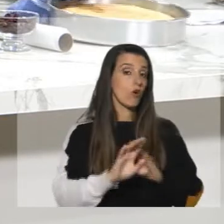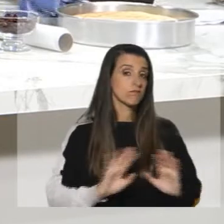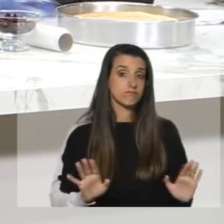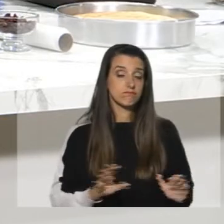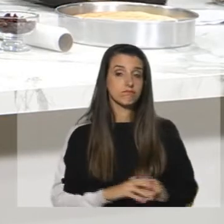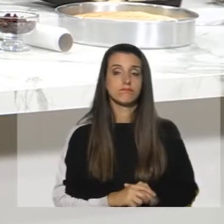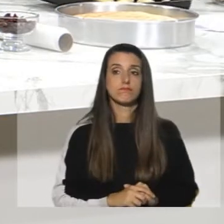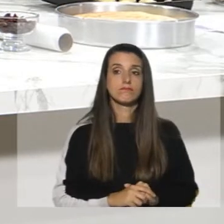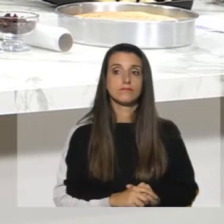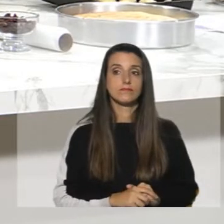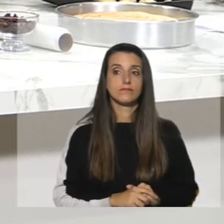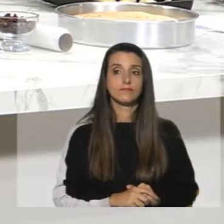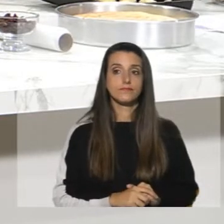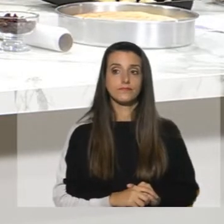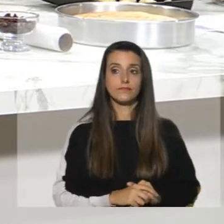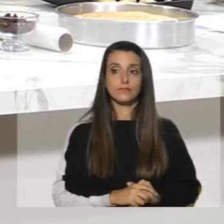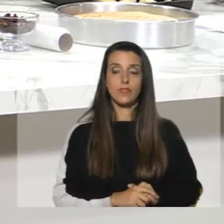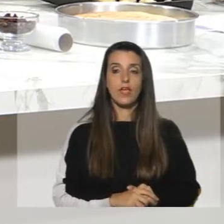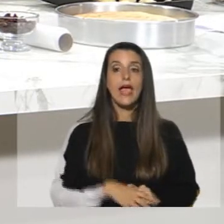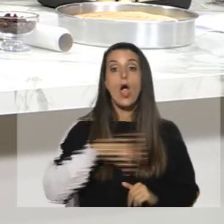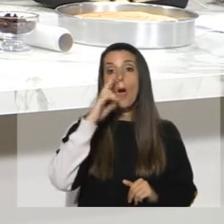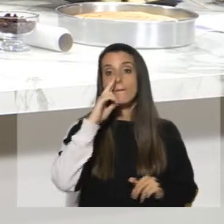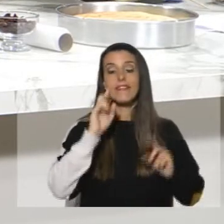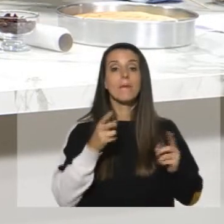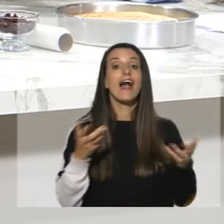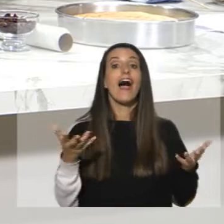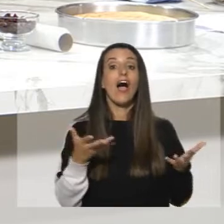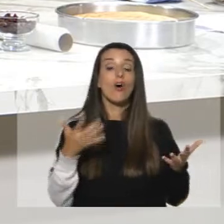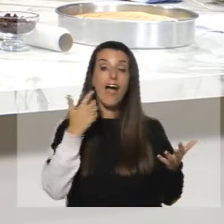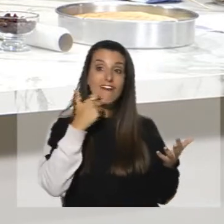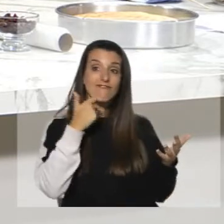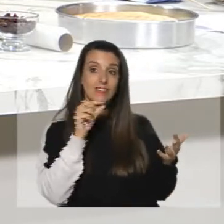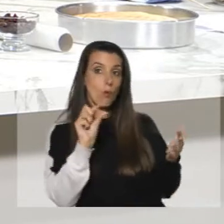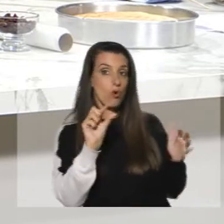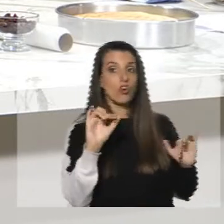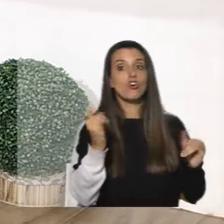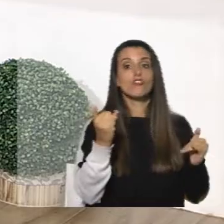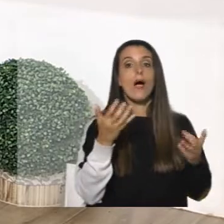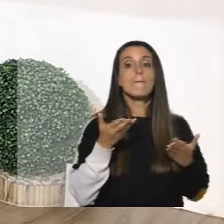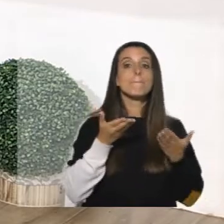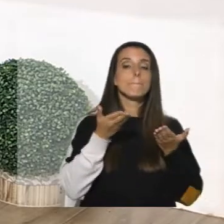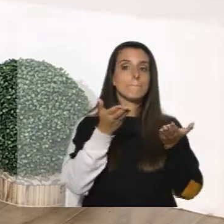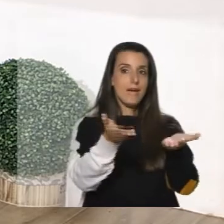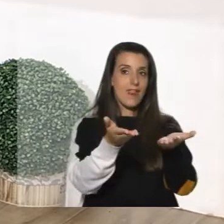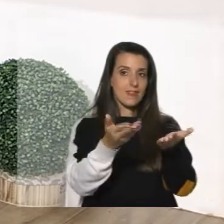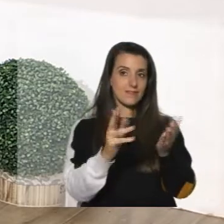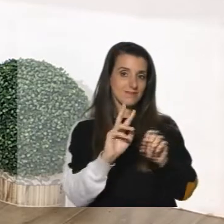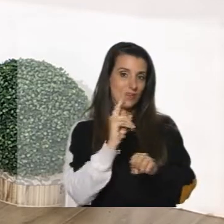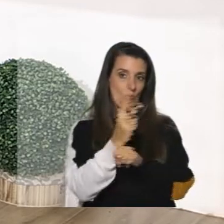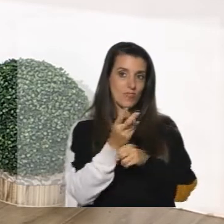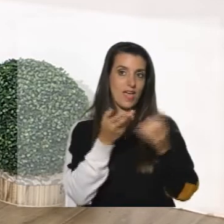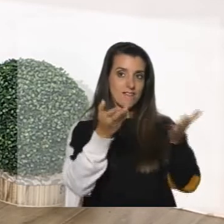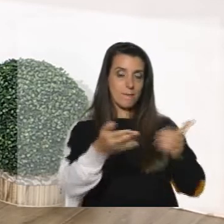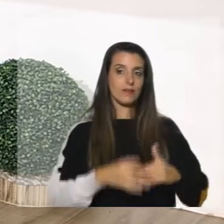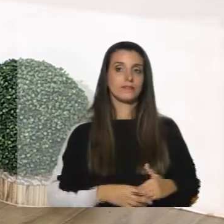vivo. Ahí está, y la de los pancitos también. Ahora que me quedó un lugar vacío, porque ya tengo una chapa con panes, voy con esta segunda Agregamos chapa.